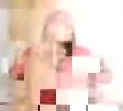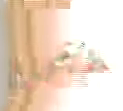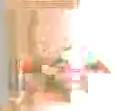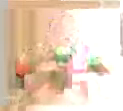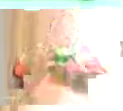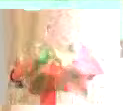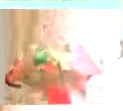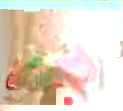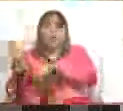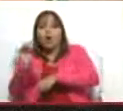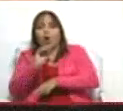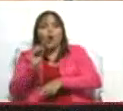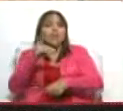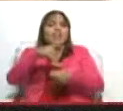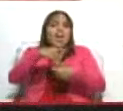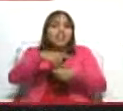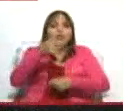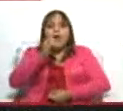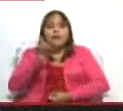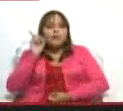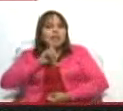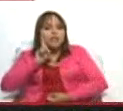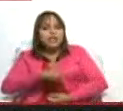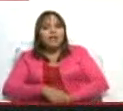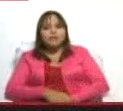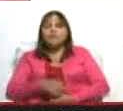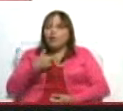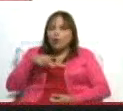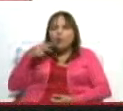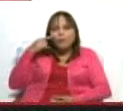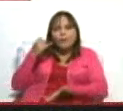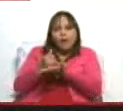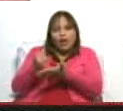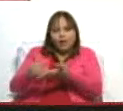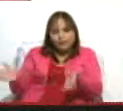los big data que manejan. Vamos a dejar correr esta información a ver qué pasa.